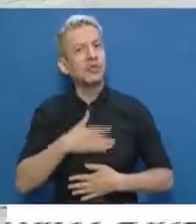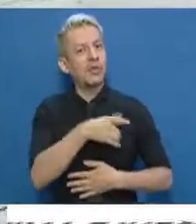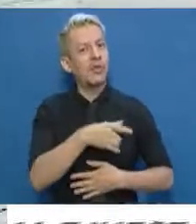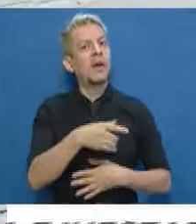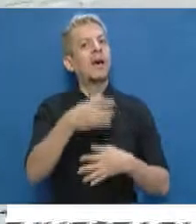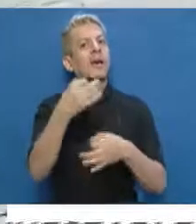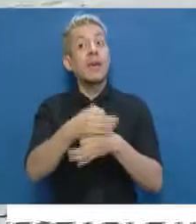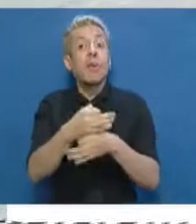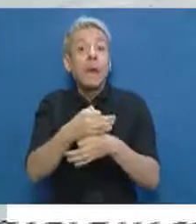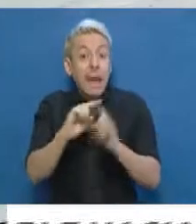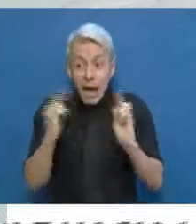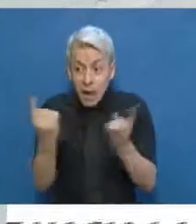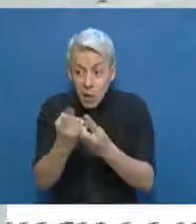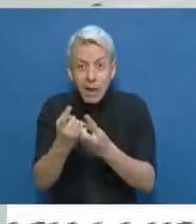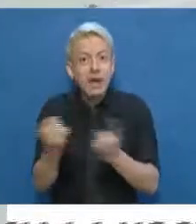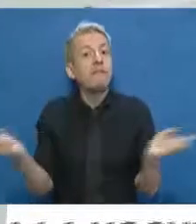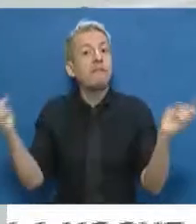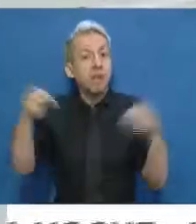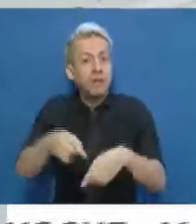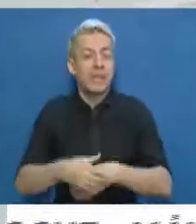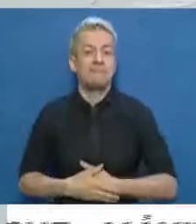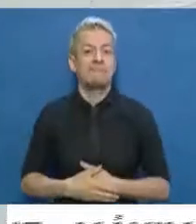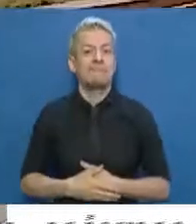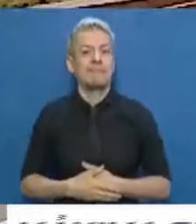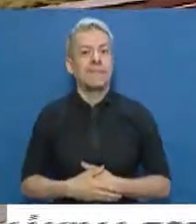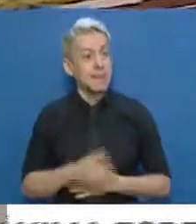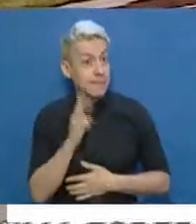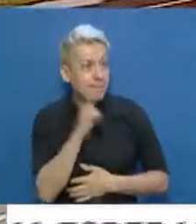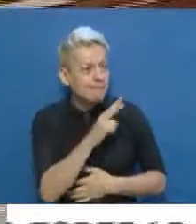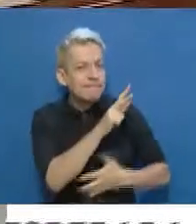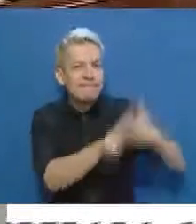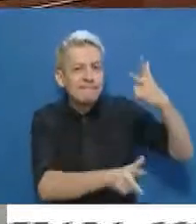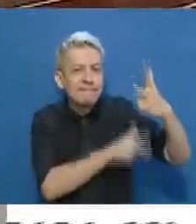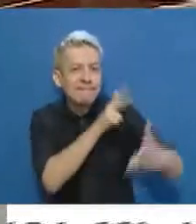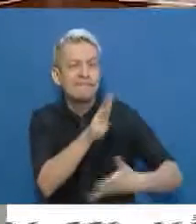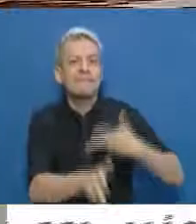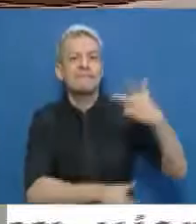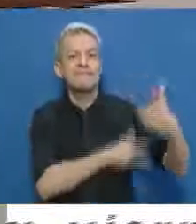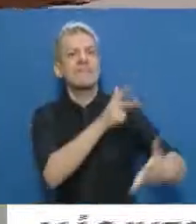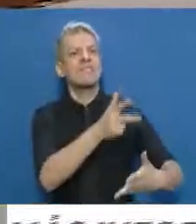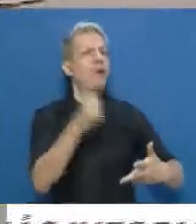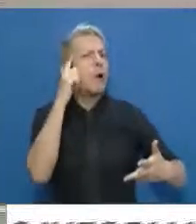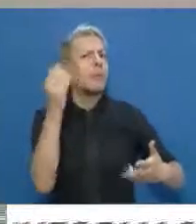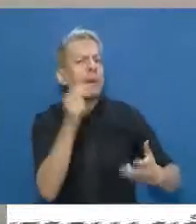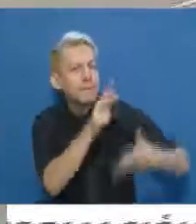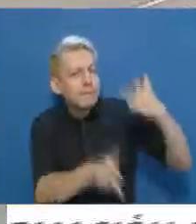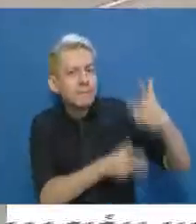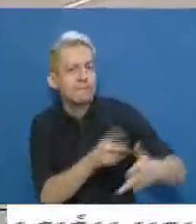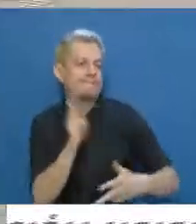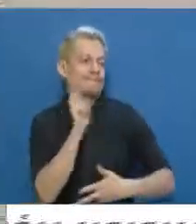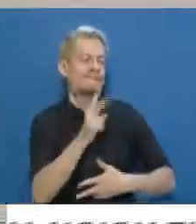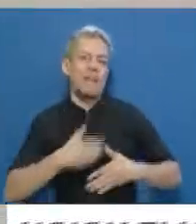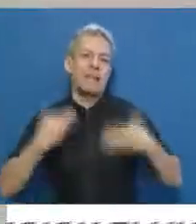a estar en el aula. Una alegría poder escucharlos y escuchar lo que ellos opinan. Si te parece,